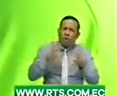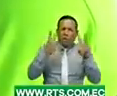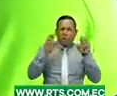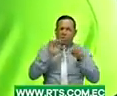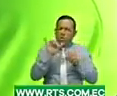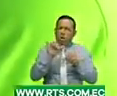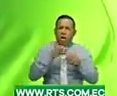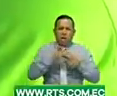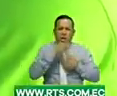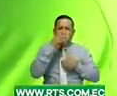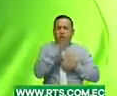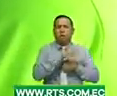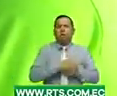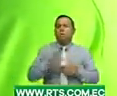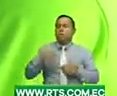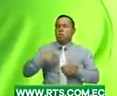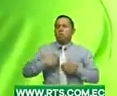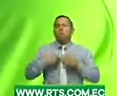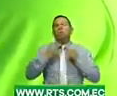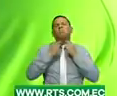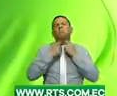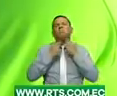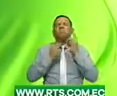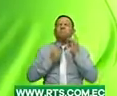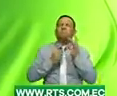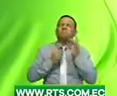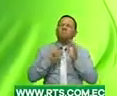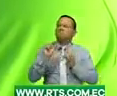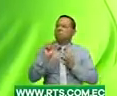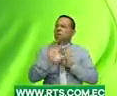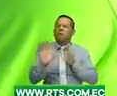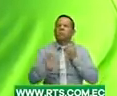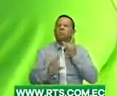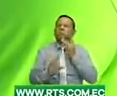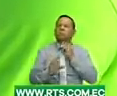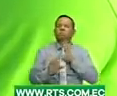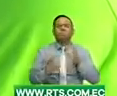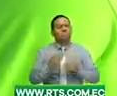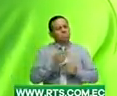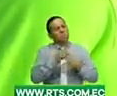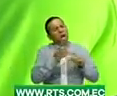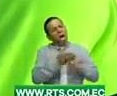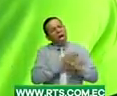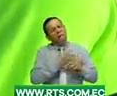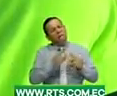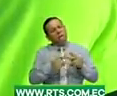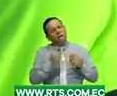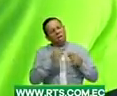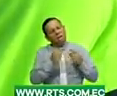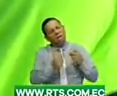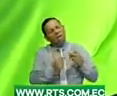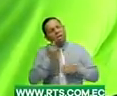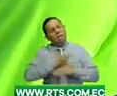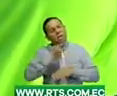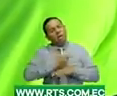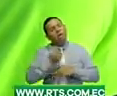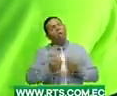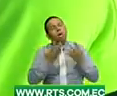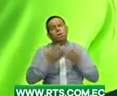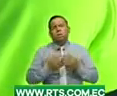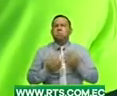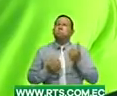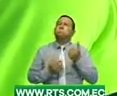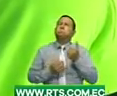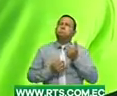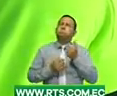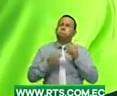ligera molestia en la garganta, nada más, un poco de malestar, nada más. ¿Cuántos días lleva así? Unos pocos días,